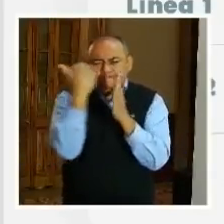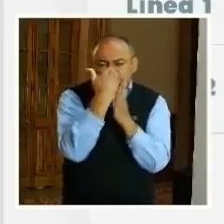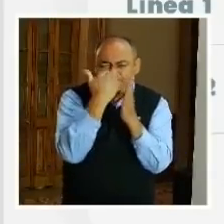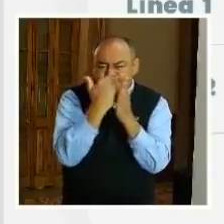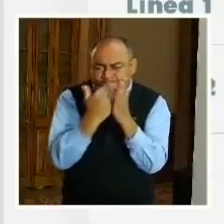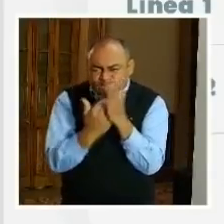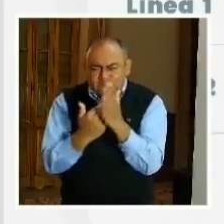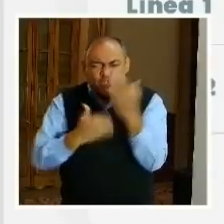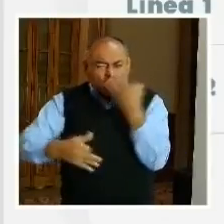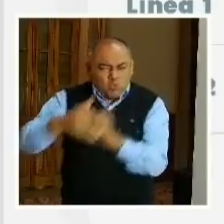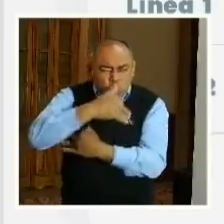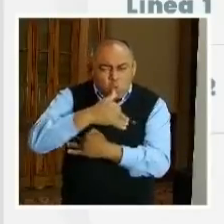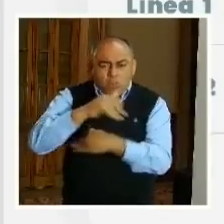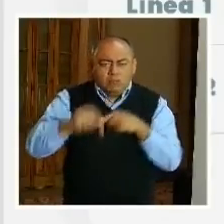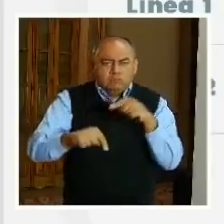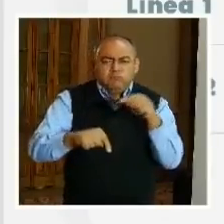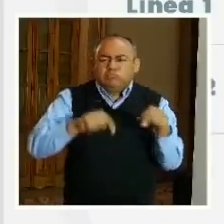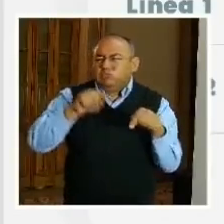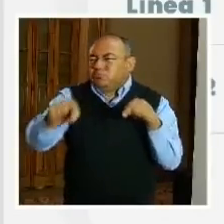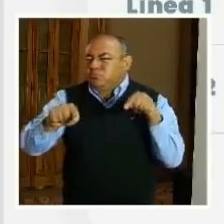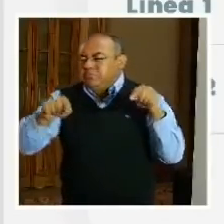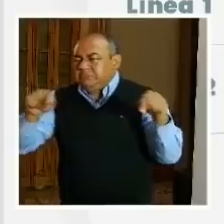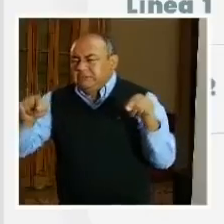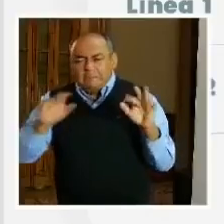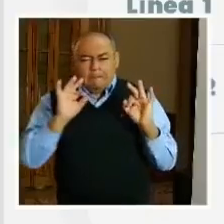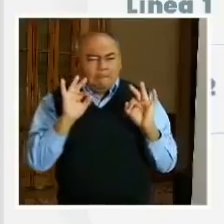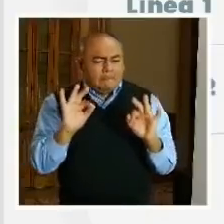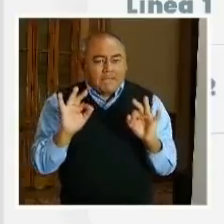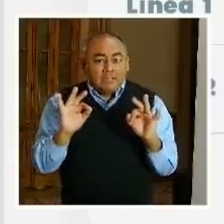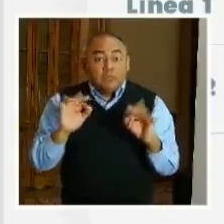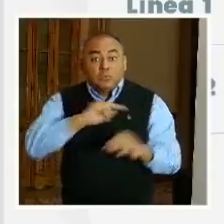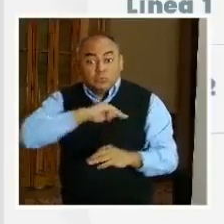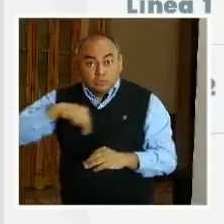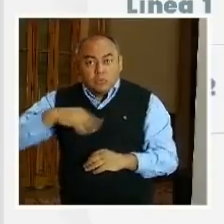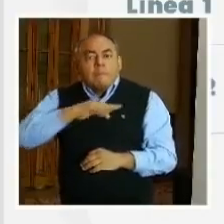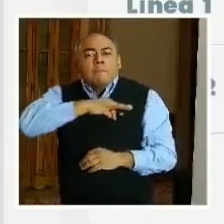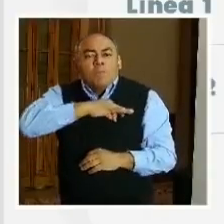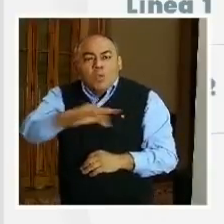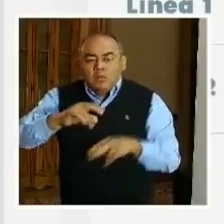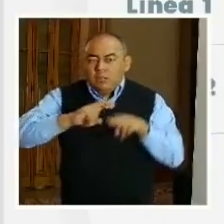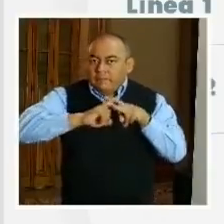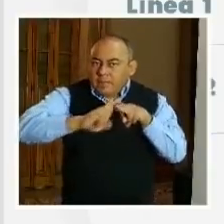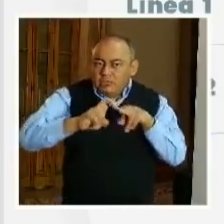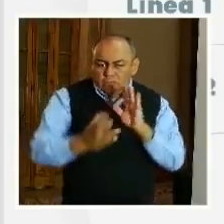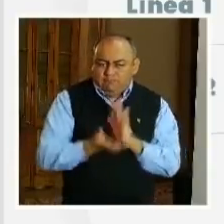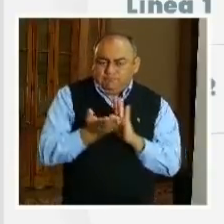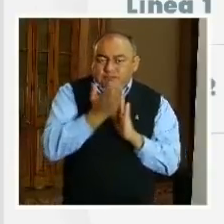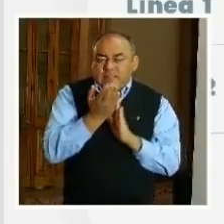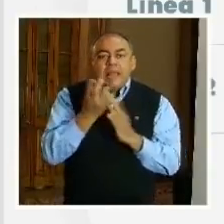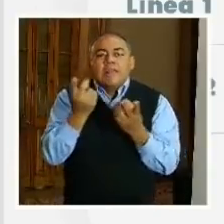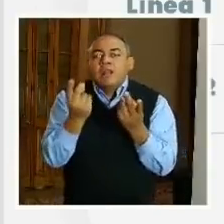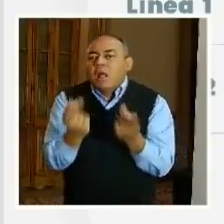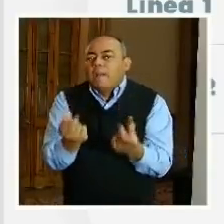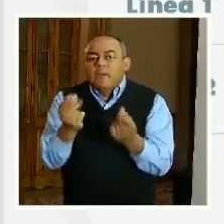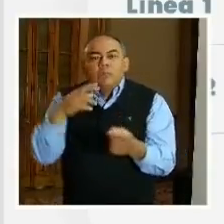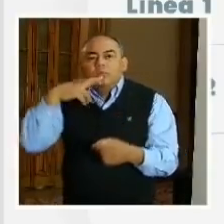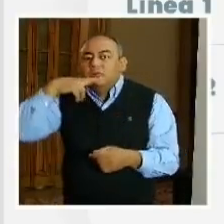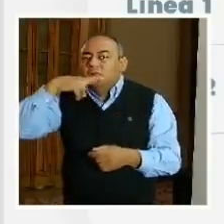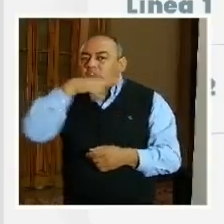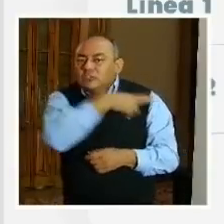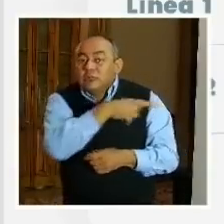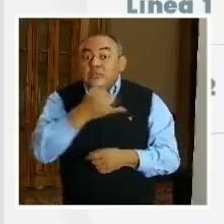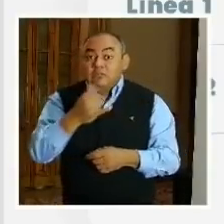muy estratégica, podremos construir estas líneas en tiempo récord y aún también un